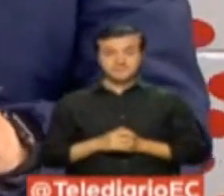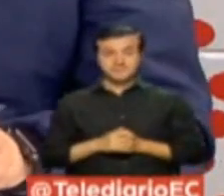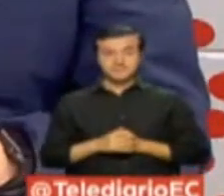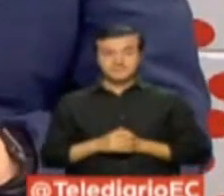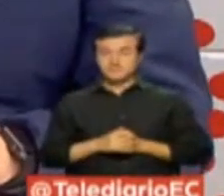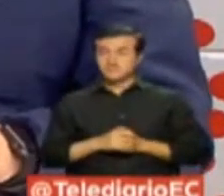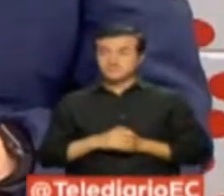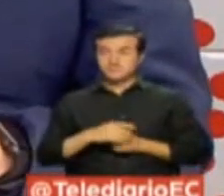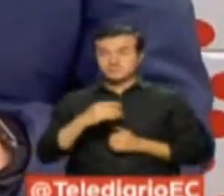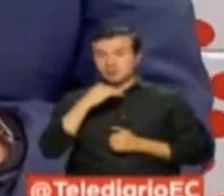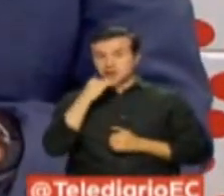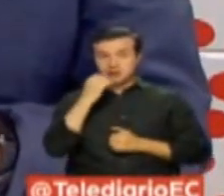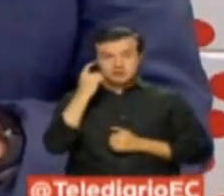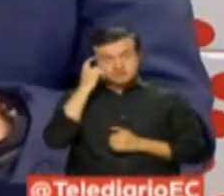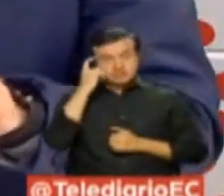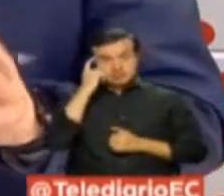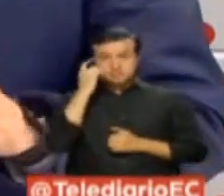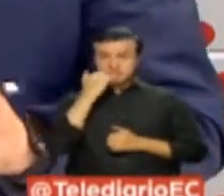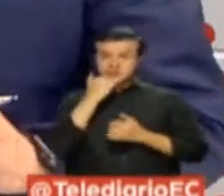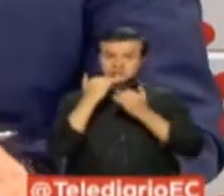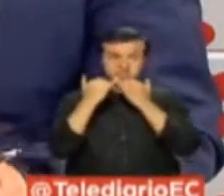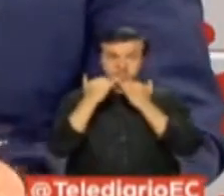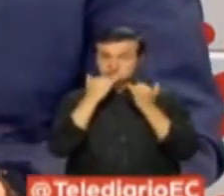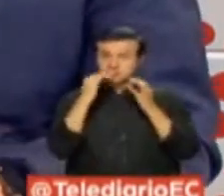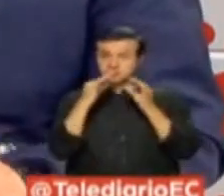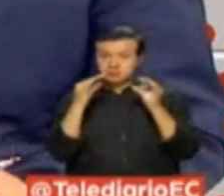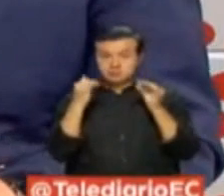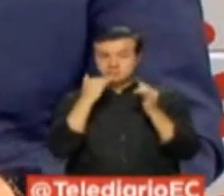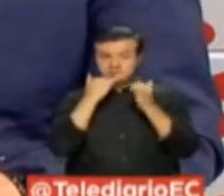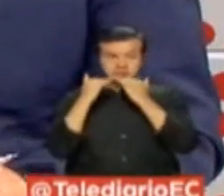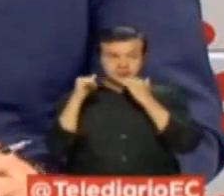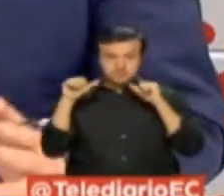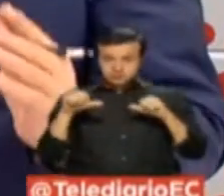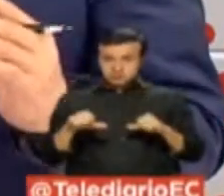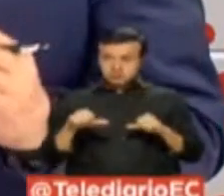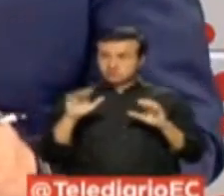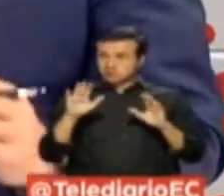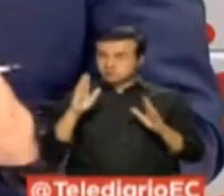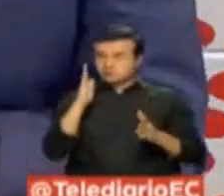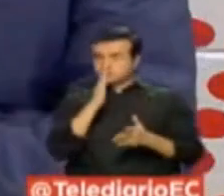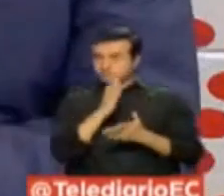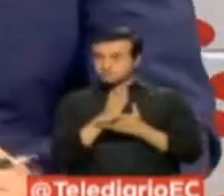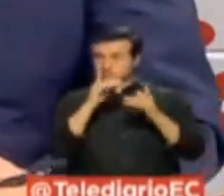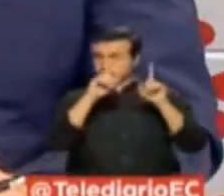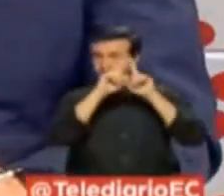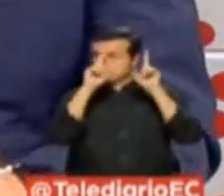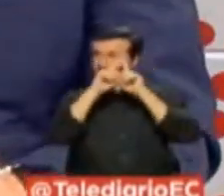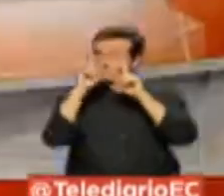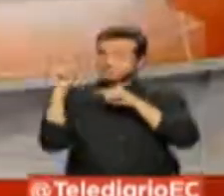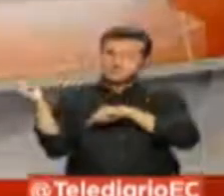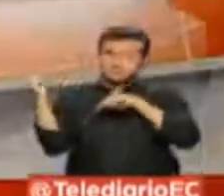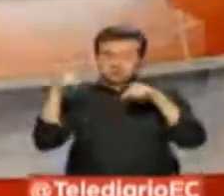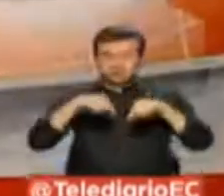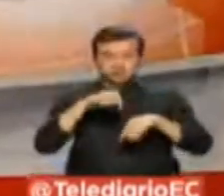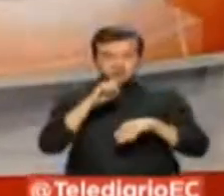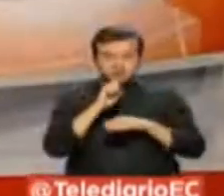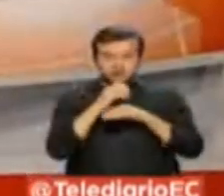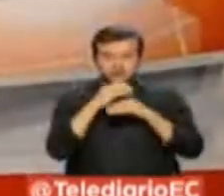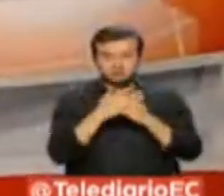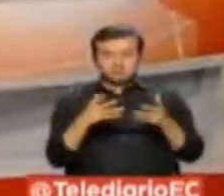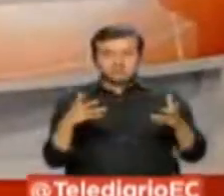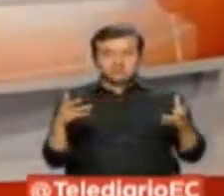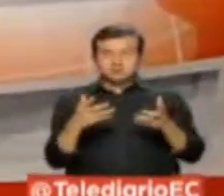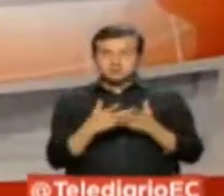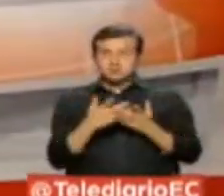evitar toda suspicacia respecto de la mala calidad de construcción y desempeño de las empresas que llegaron a este país